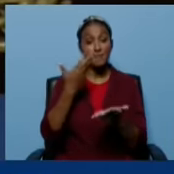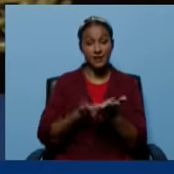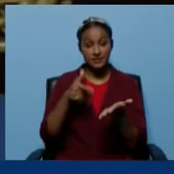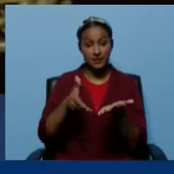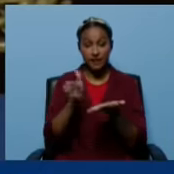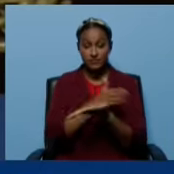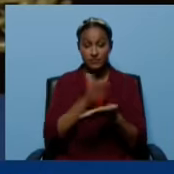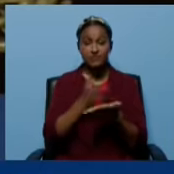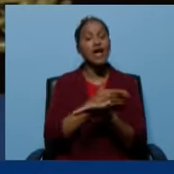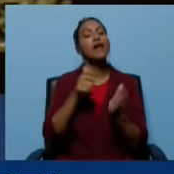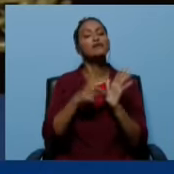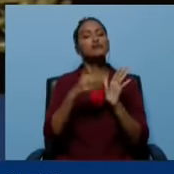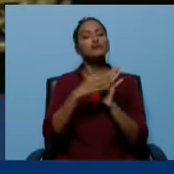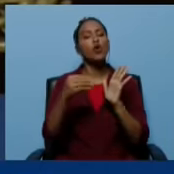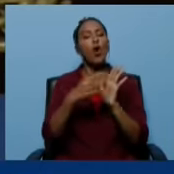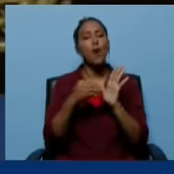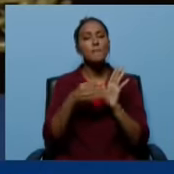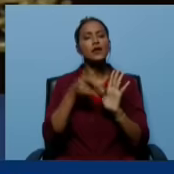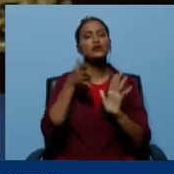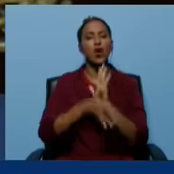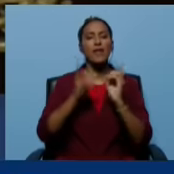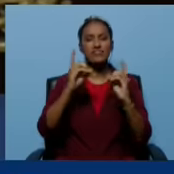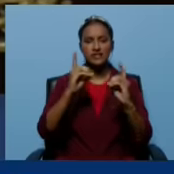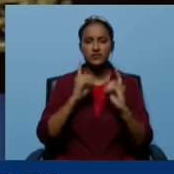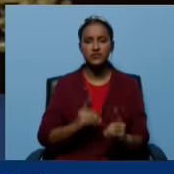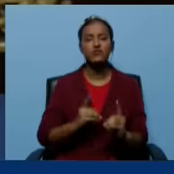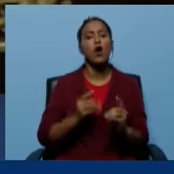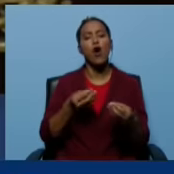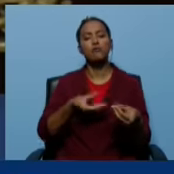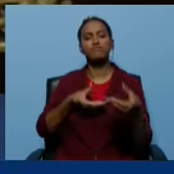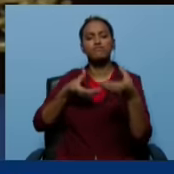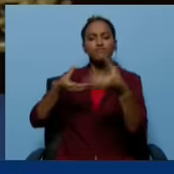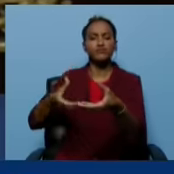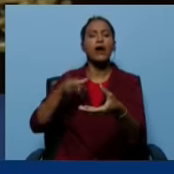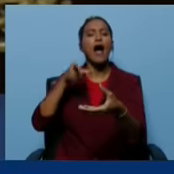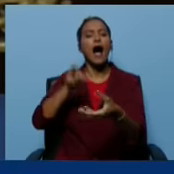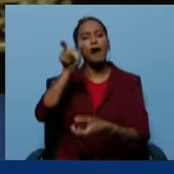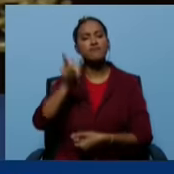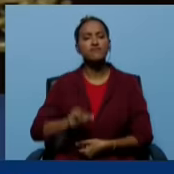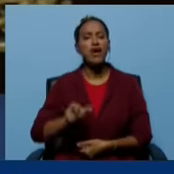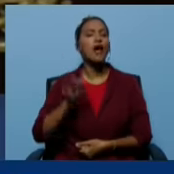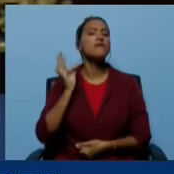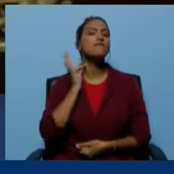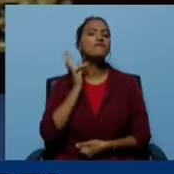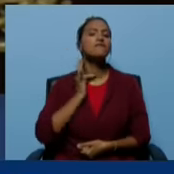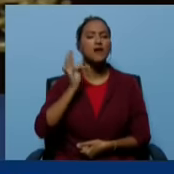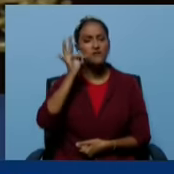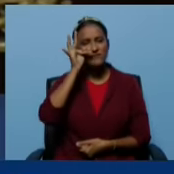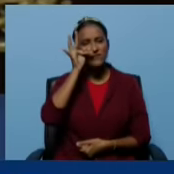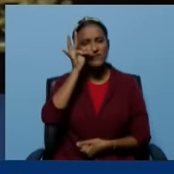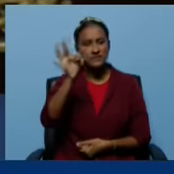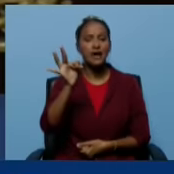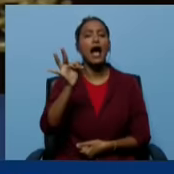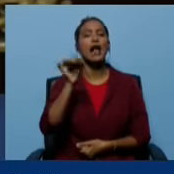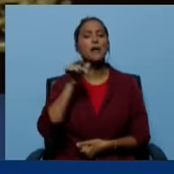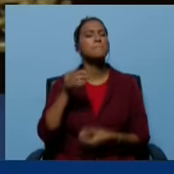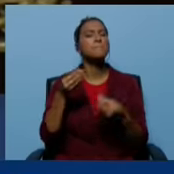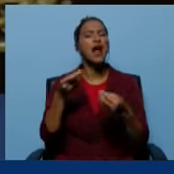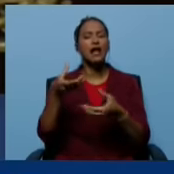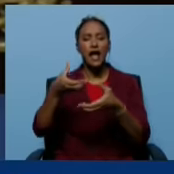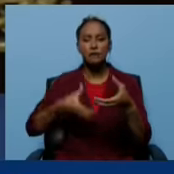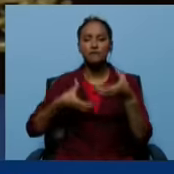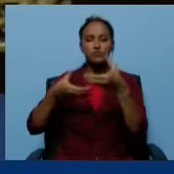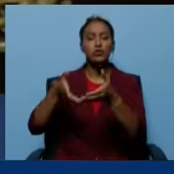al Fiscal General de la República, ciudadano Tarek William Saad, a los fines de que sea incorporada a